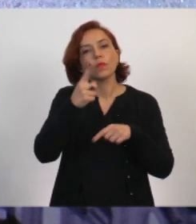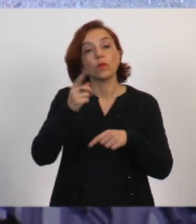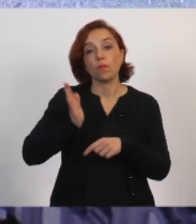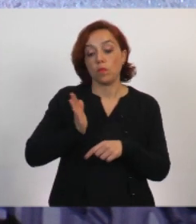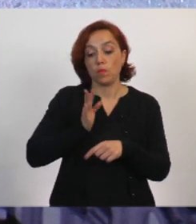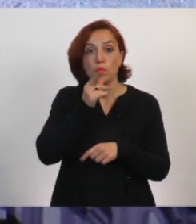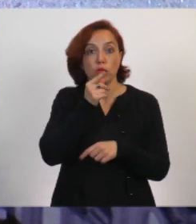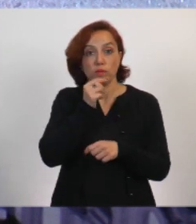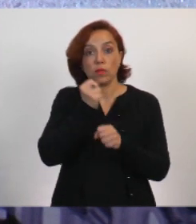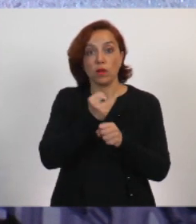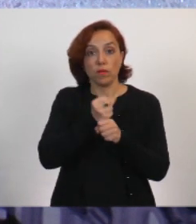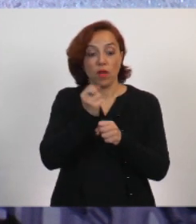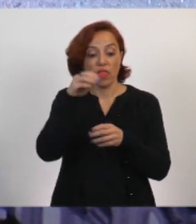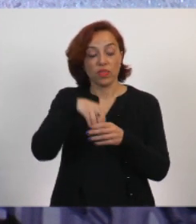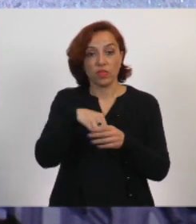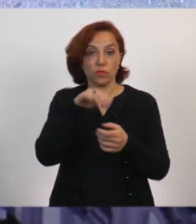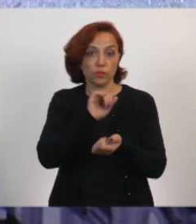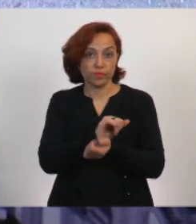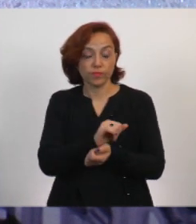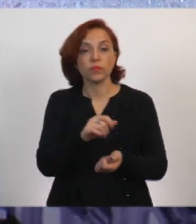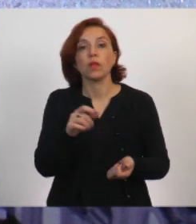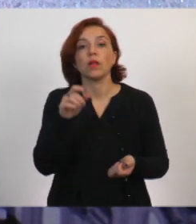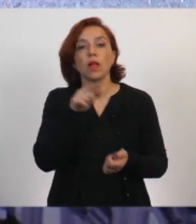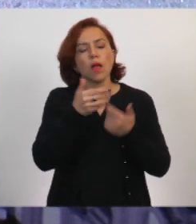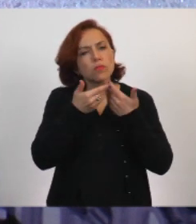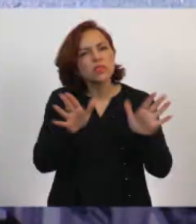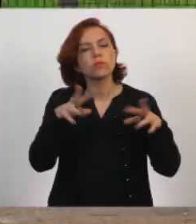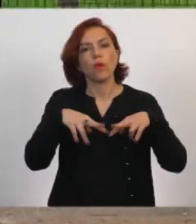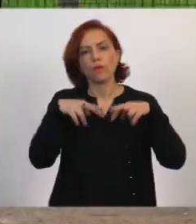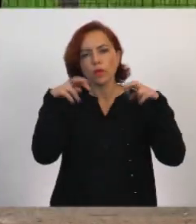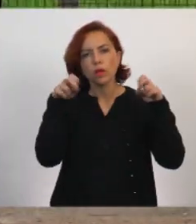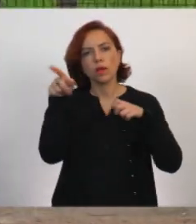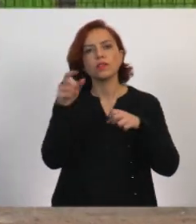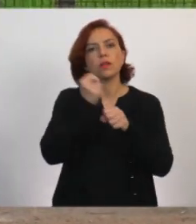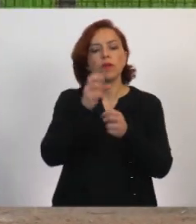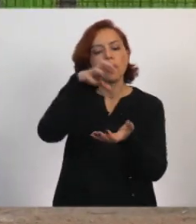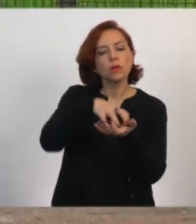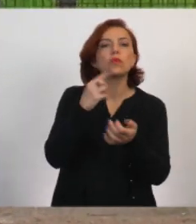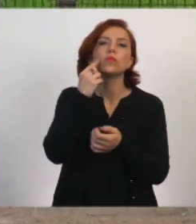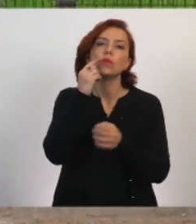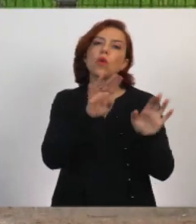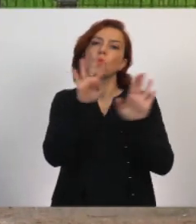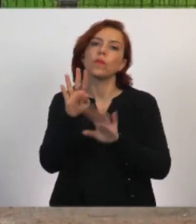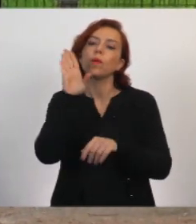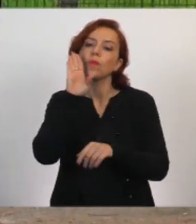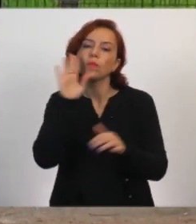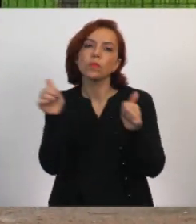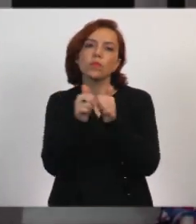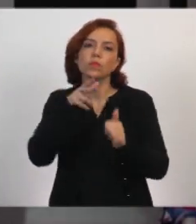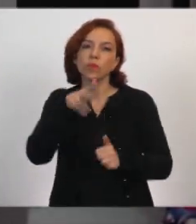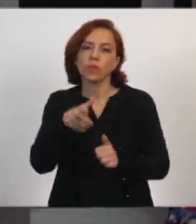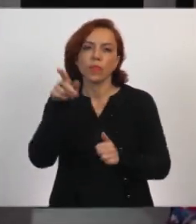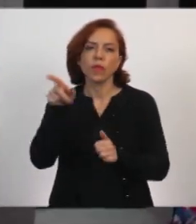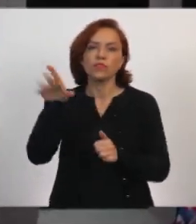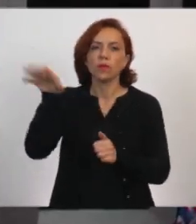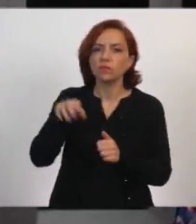a una funcionaria policial que ingresaba droga a un establecimiento penitenciario. Nosotros empezamos la investigación cuando trabajaba en la unidad 9, allí en